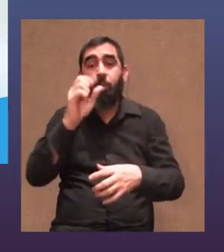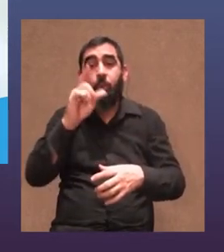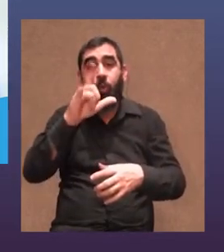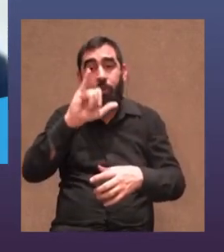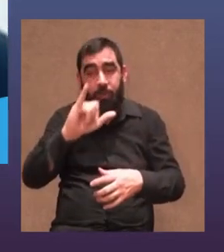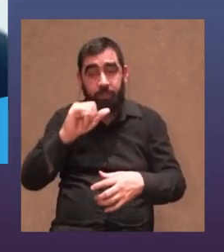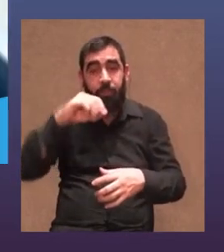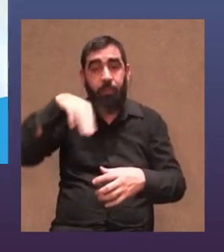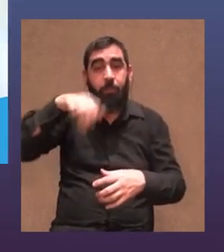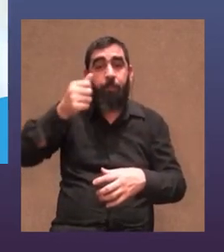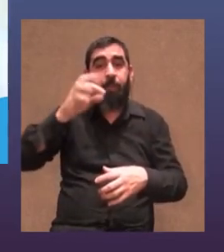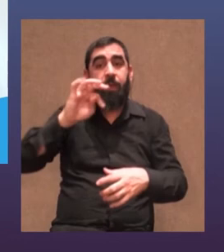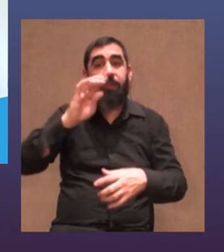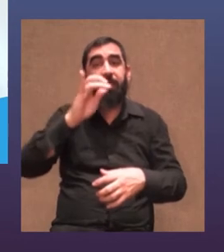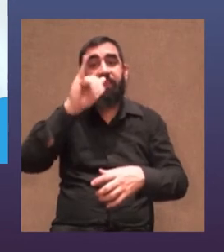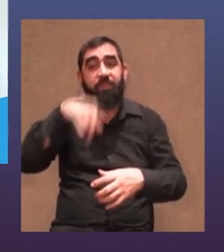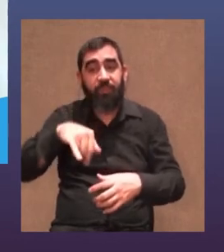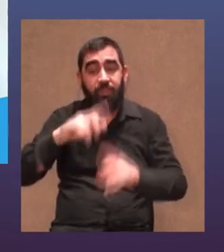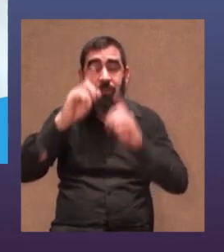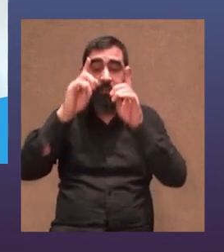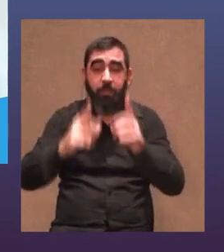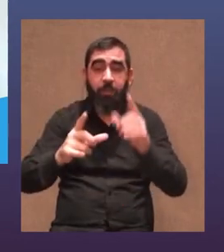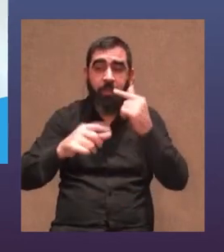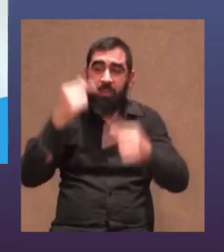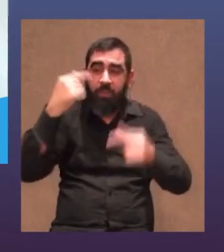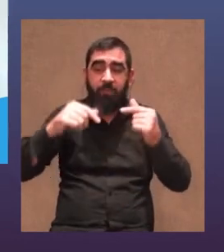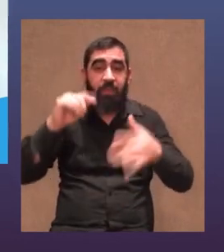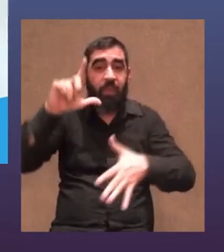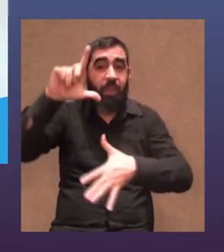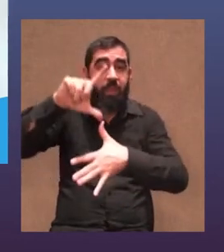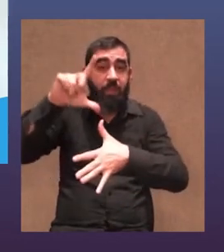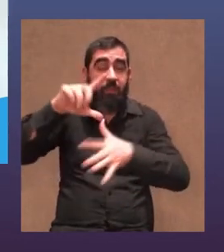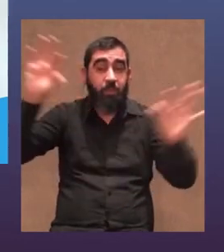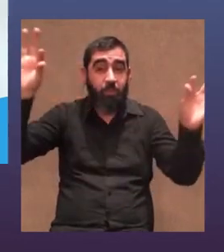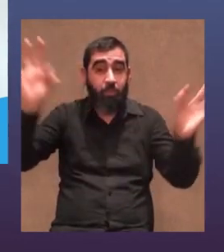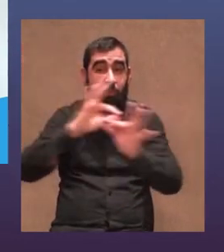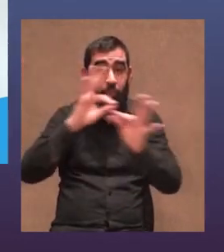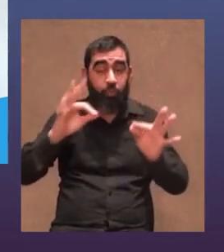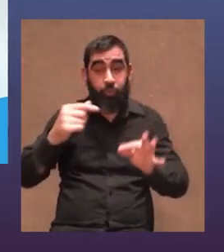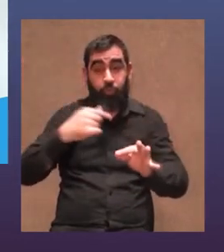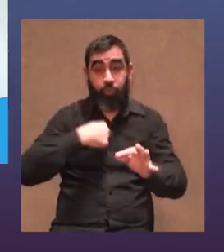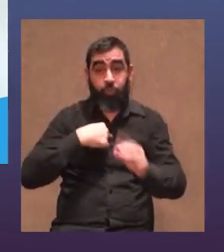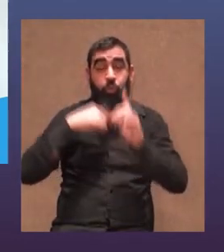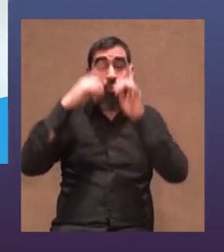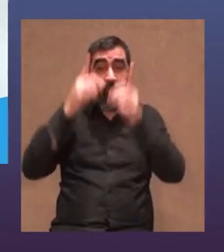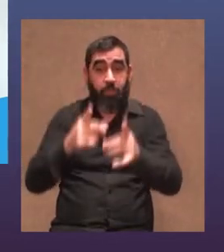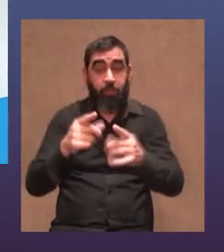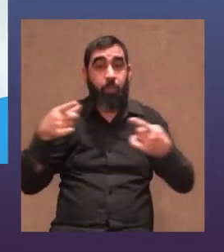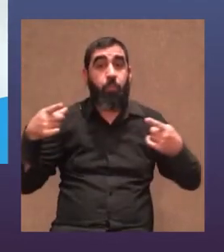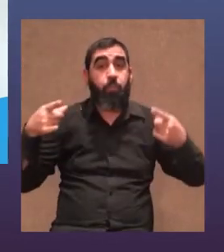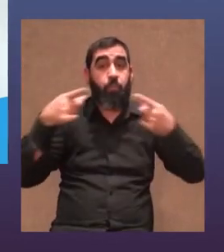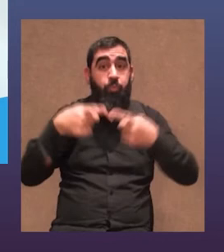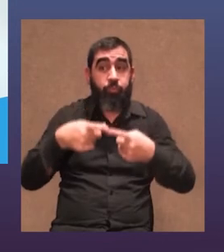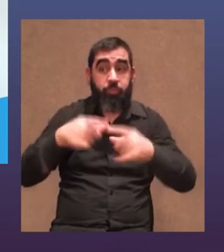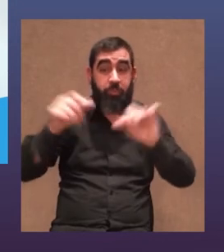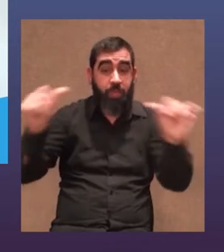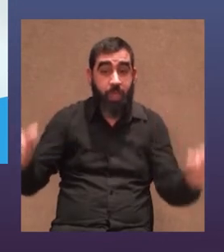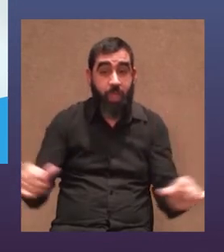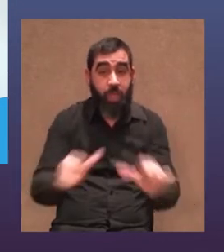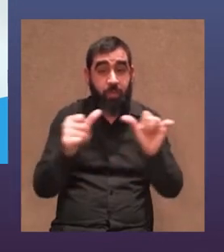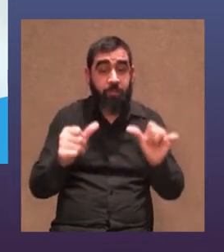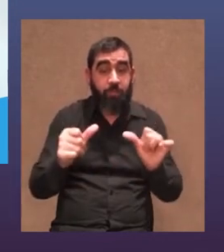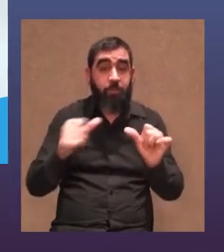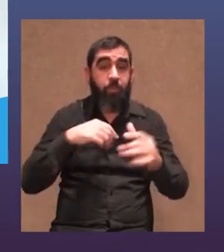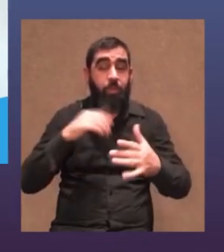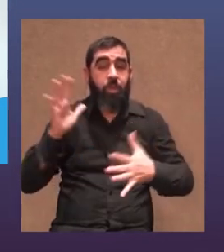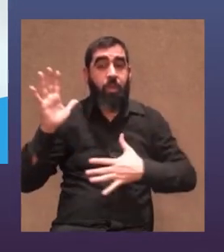tiene de la música latinoamericana, yo en Camerata Punta del Este haciendo